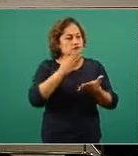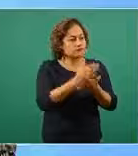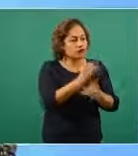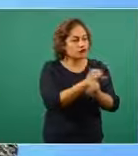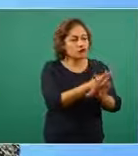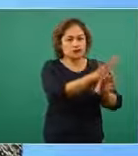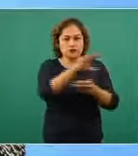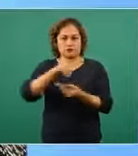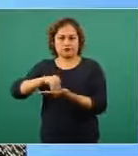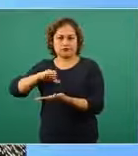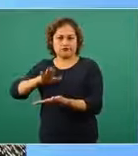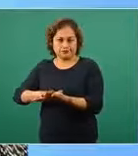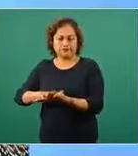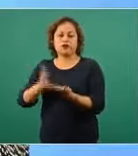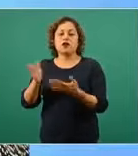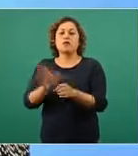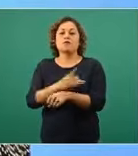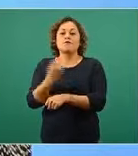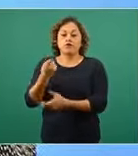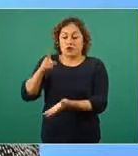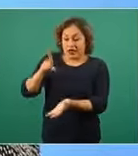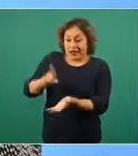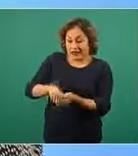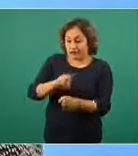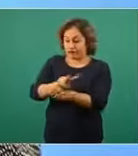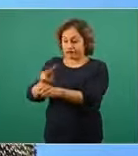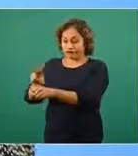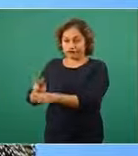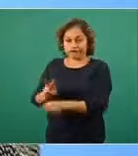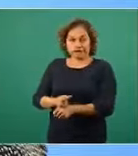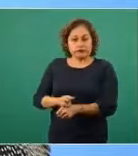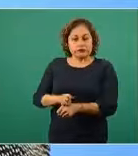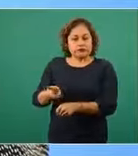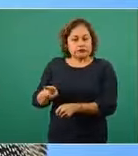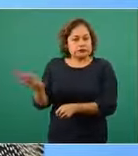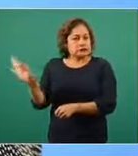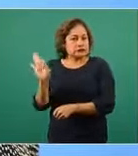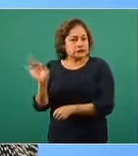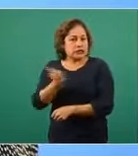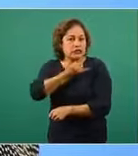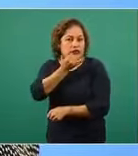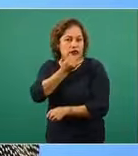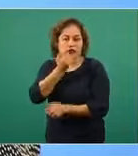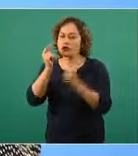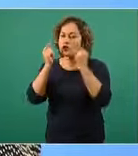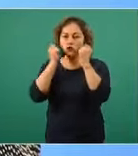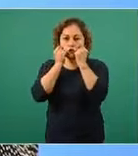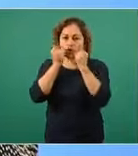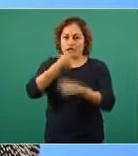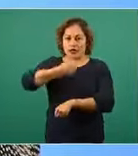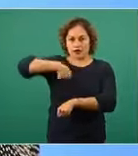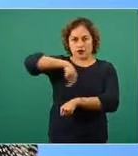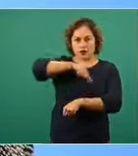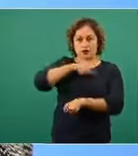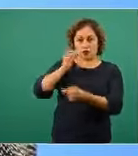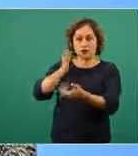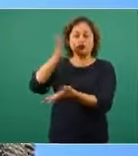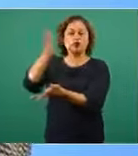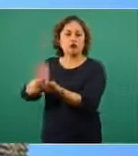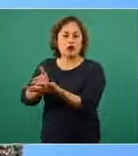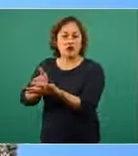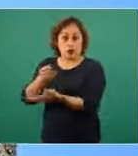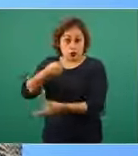capta a través de la Unidad de Inteligencia Epidemiológica y Sanitaria como un rumor, nosotros vamos, con las autoridades, no me refiero a físicamente, ¿no?, sino